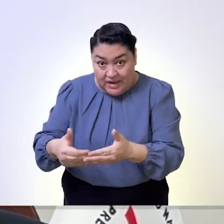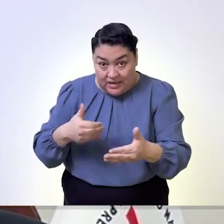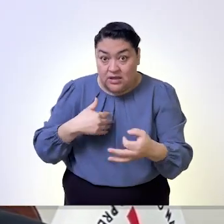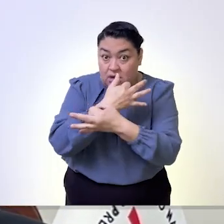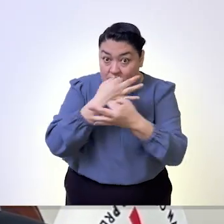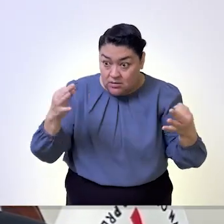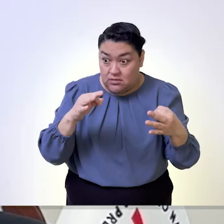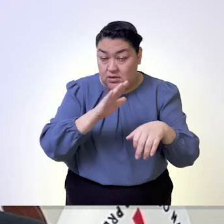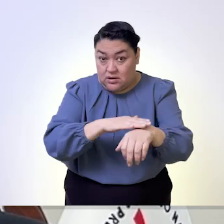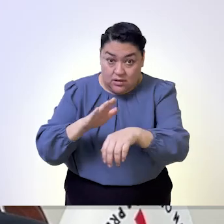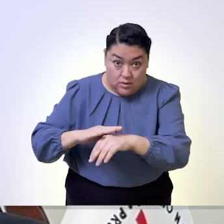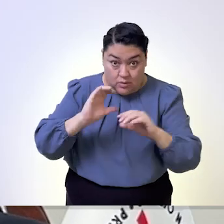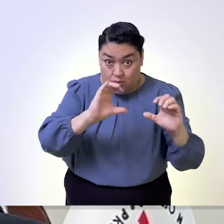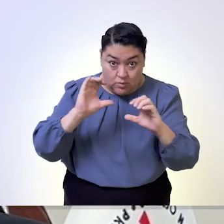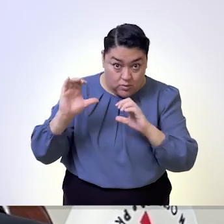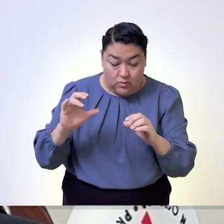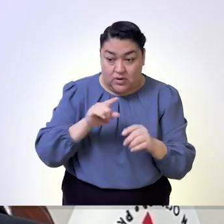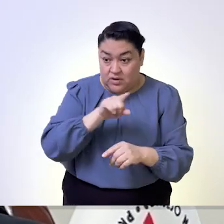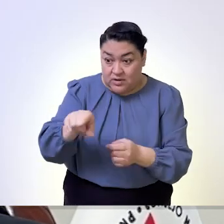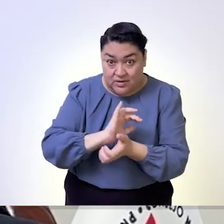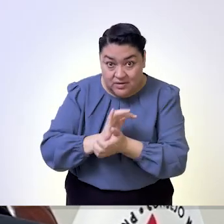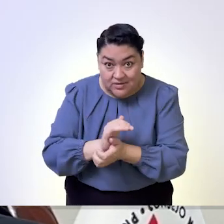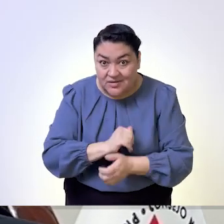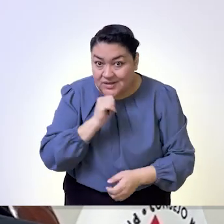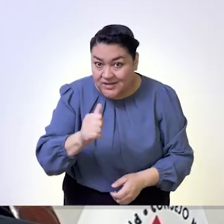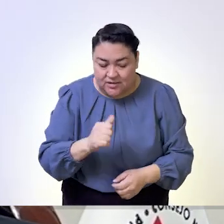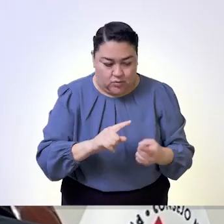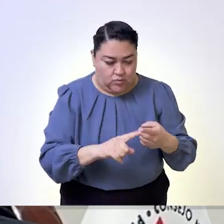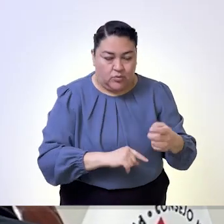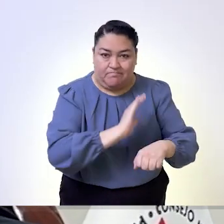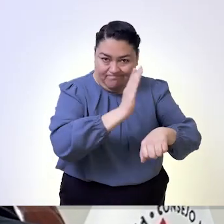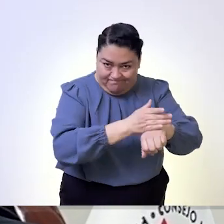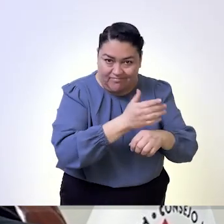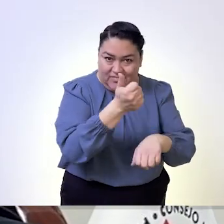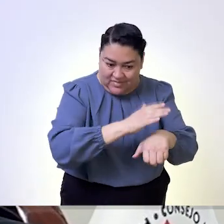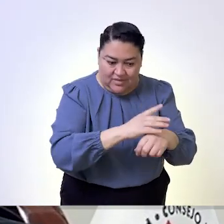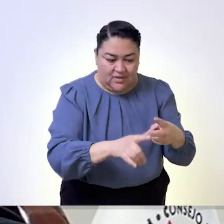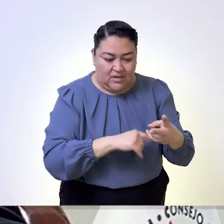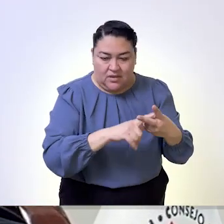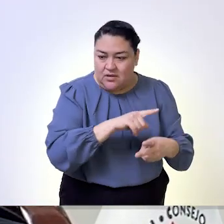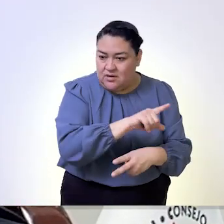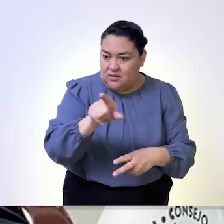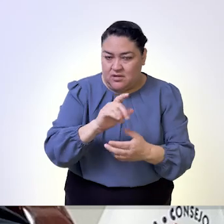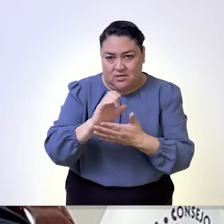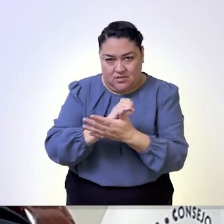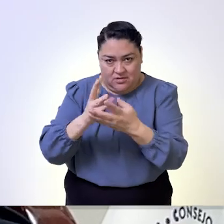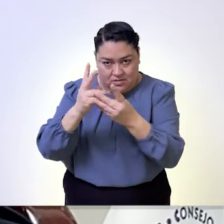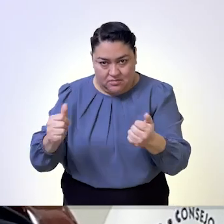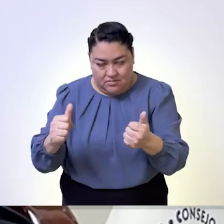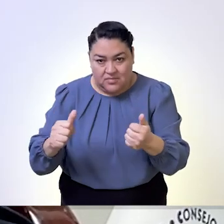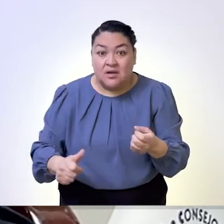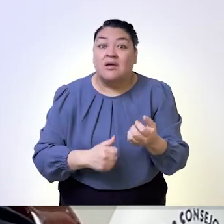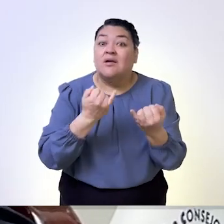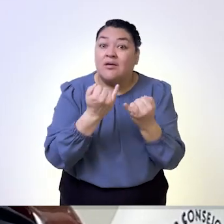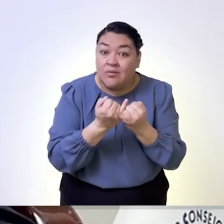la prevención, que eso tiene que ver mucho a las medidas administrativas y de reparación que actualmente se imponen.